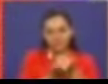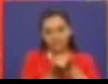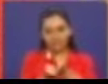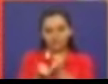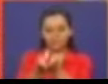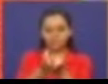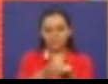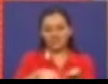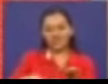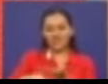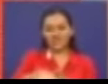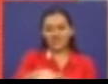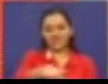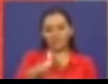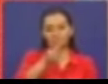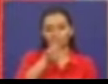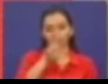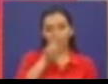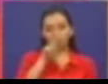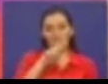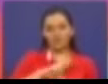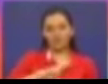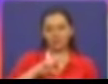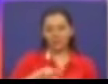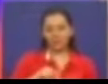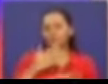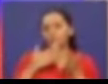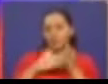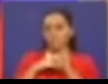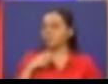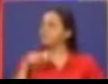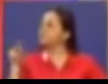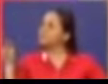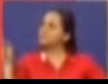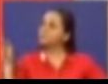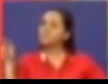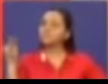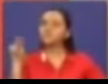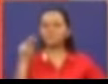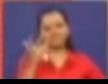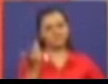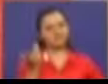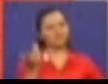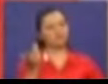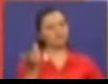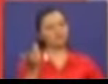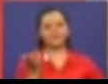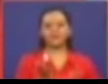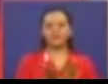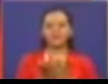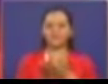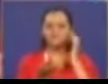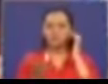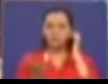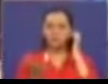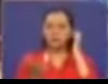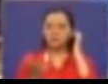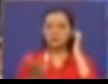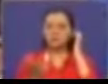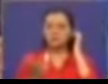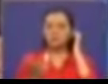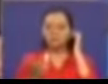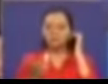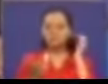También observación de carencia de servicios, por ejemplo, se hizo tremenda vía para el aeropuerto Jumandi, que acaba en ningún sitio,